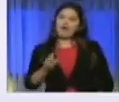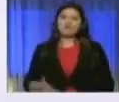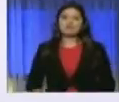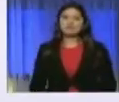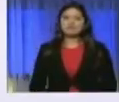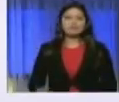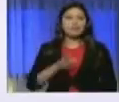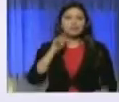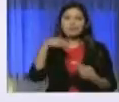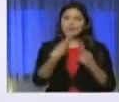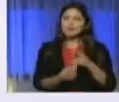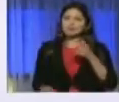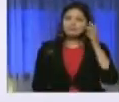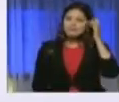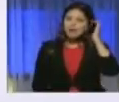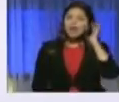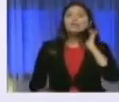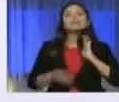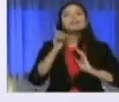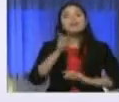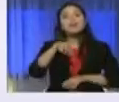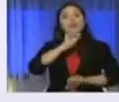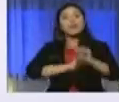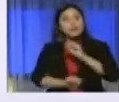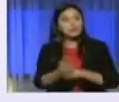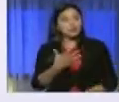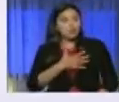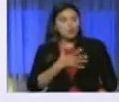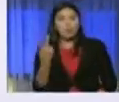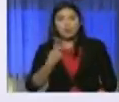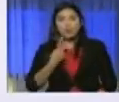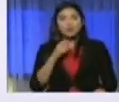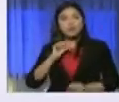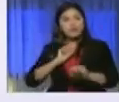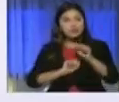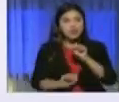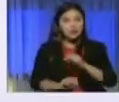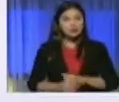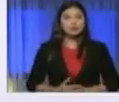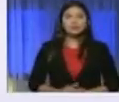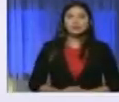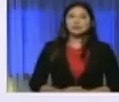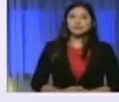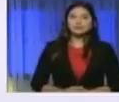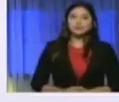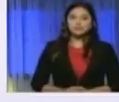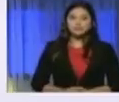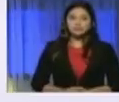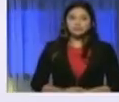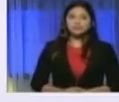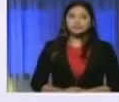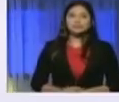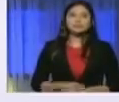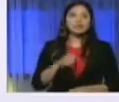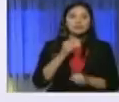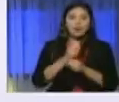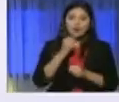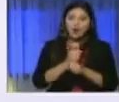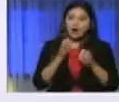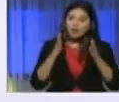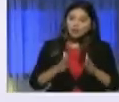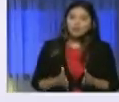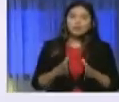Jamás. Tenemos que defendernos mutuamente, defendernos entre trabajadores,